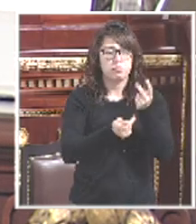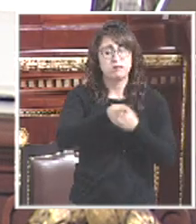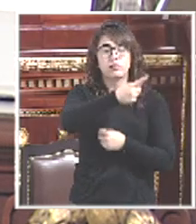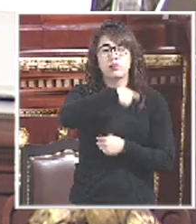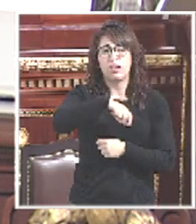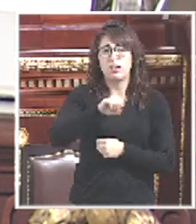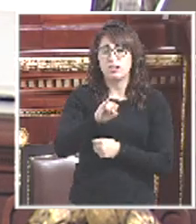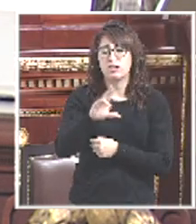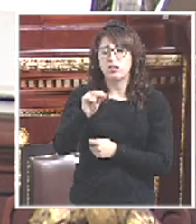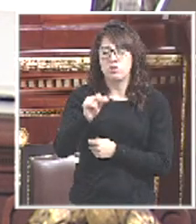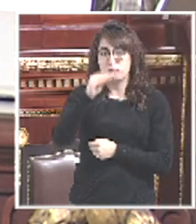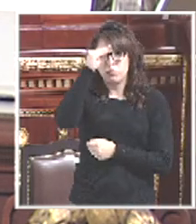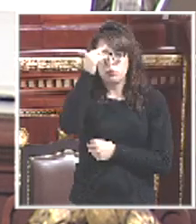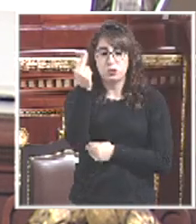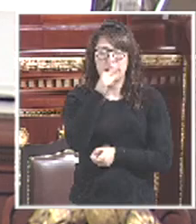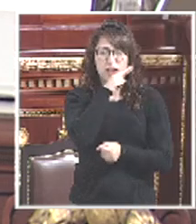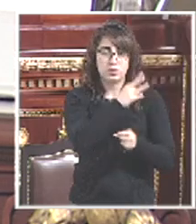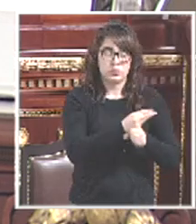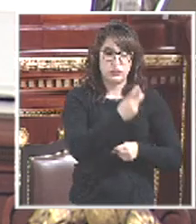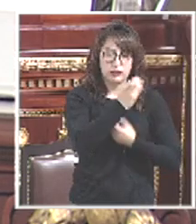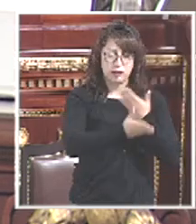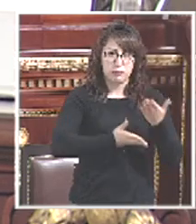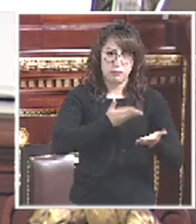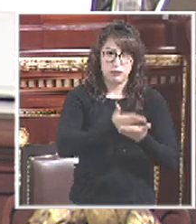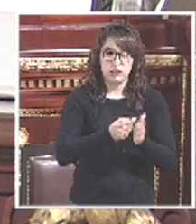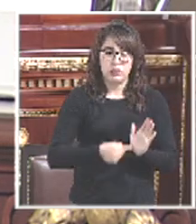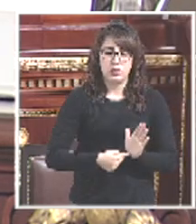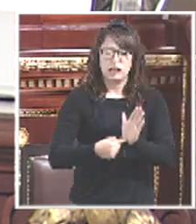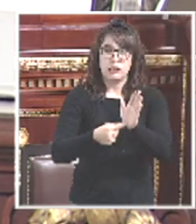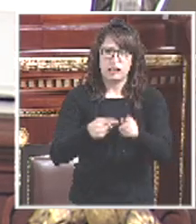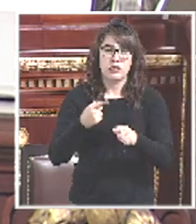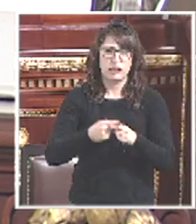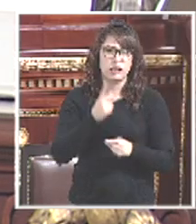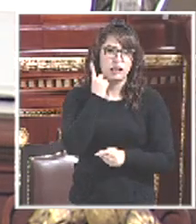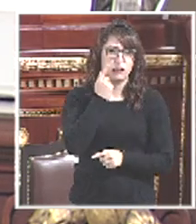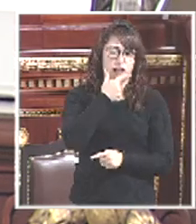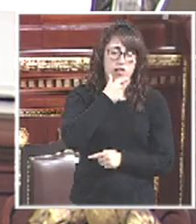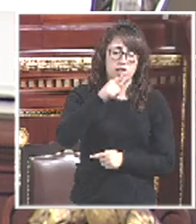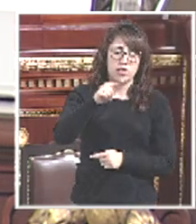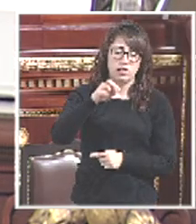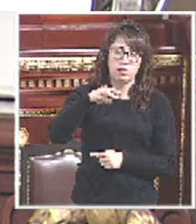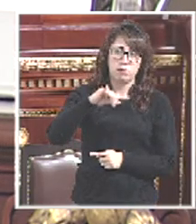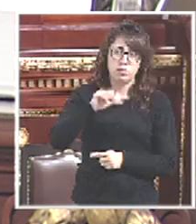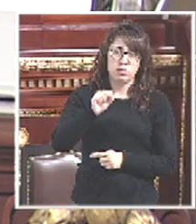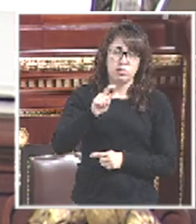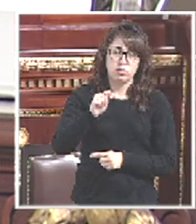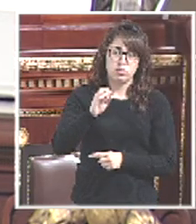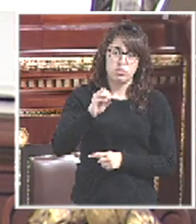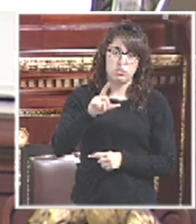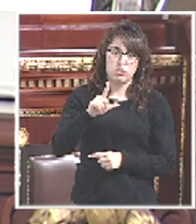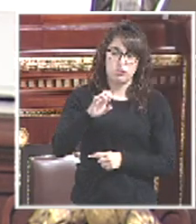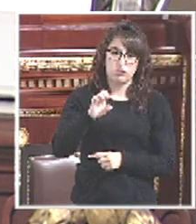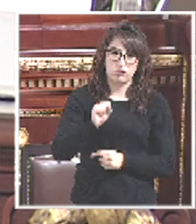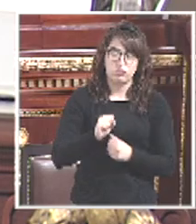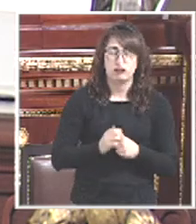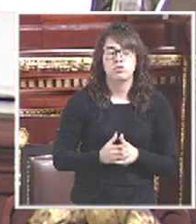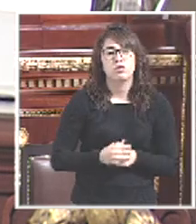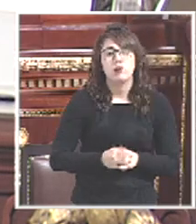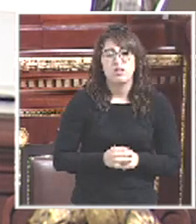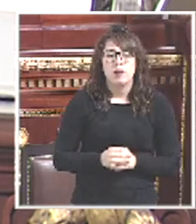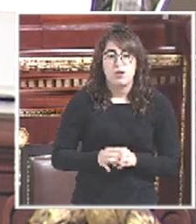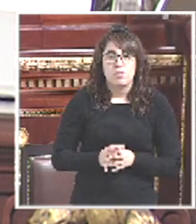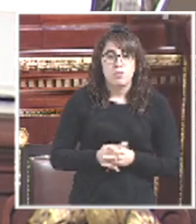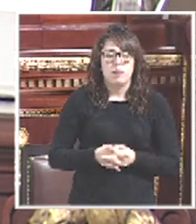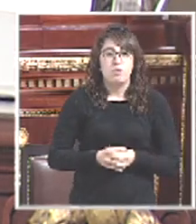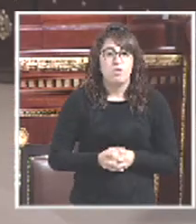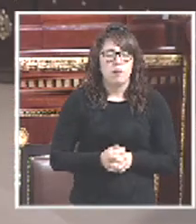consulte la Secretaría la Comisión Permanente en votación económica si la proposición presentada por el diputado Temístocles Villanueva Ramos se considera de urgente y